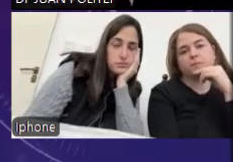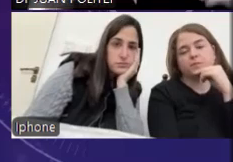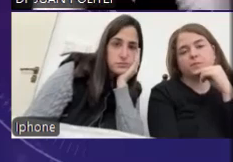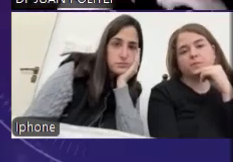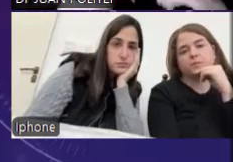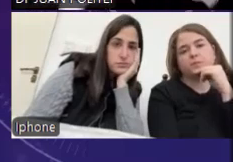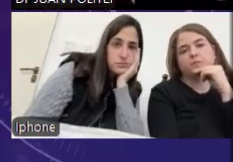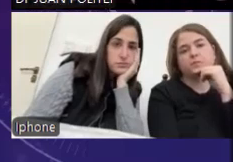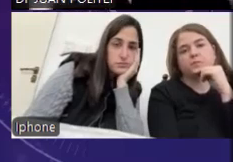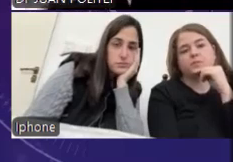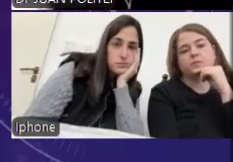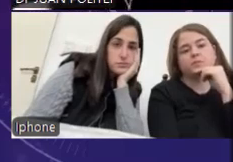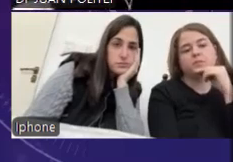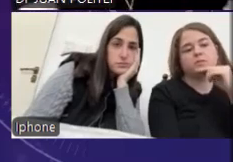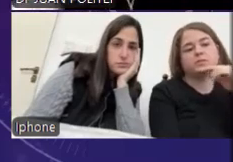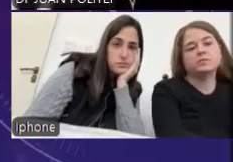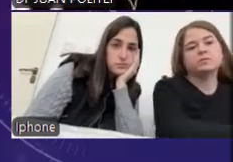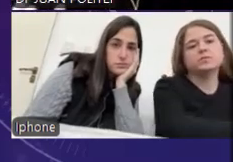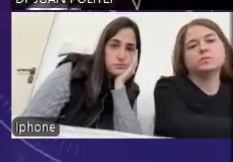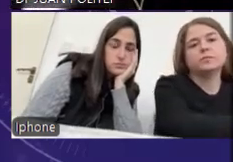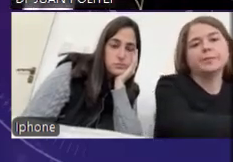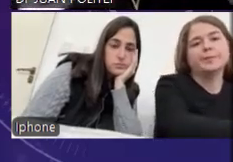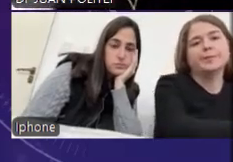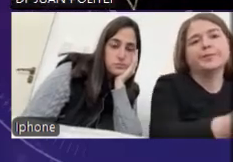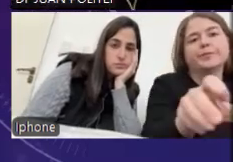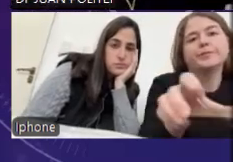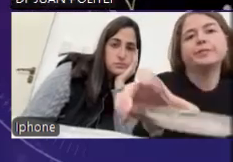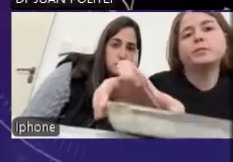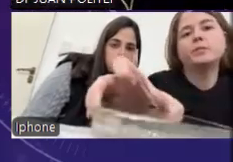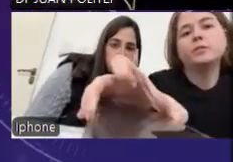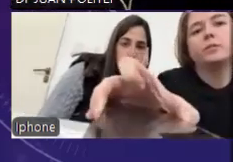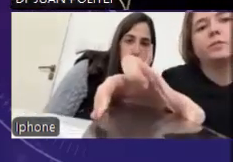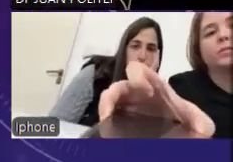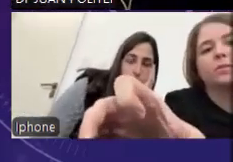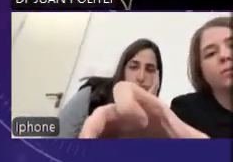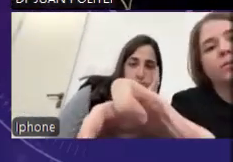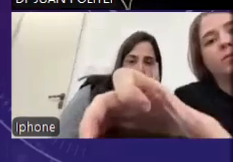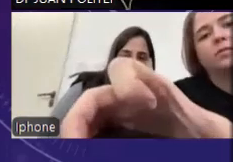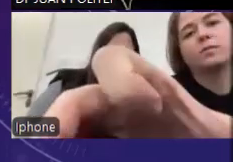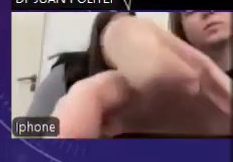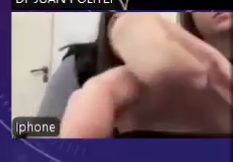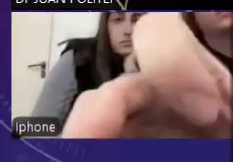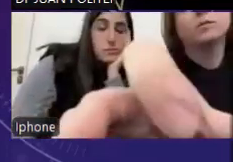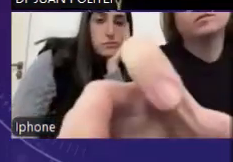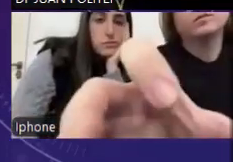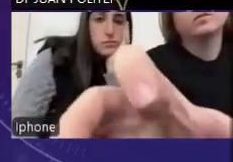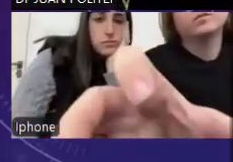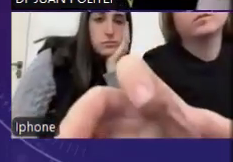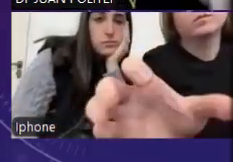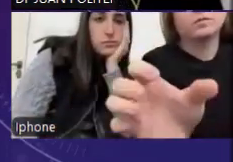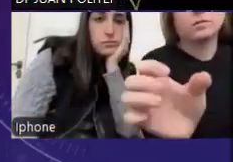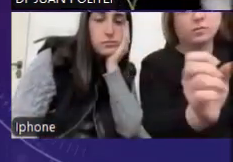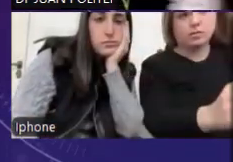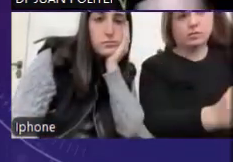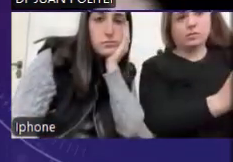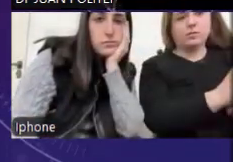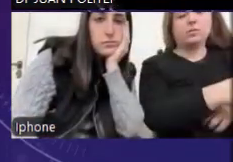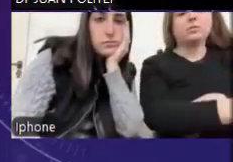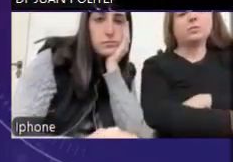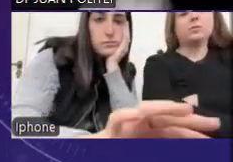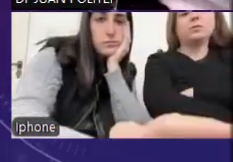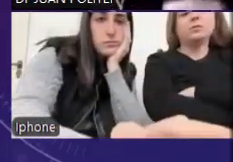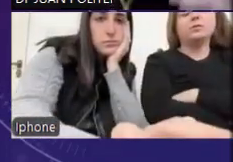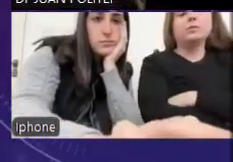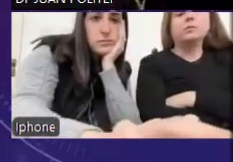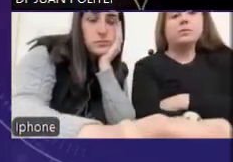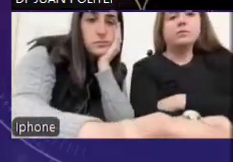puedo cortar, no la puedo sacar, se me acumula en distintas células del cuerpo, ¿sí? Del corazón, del riñón, de las arterias,